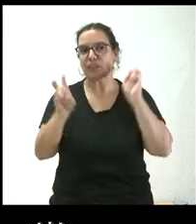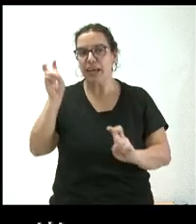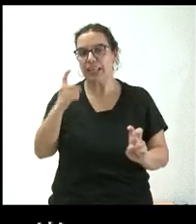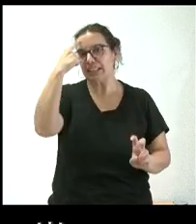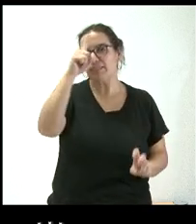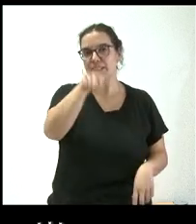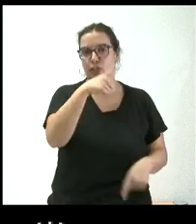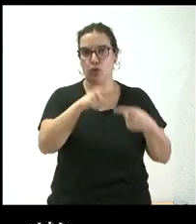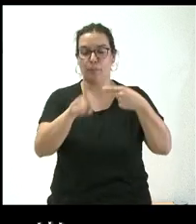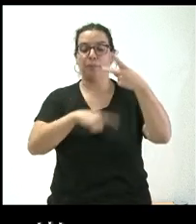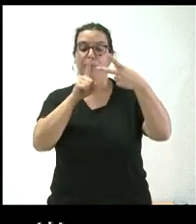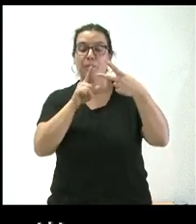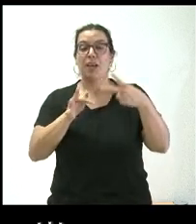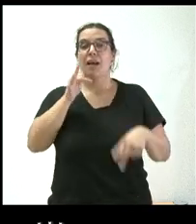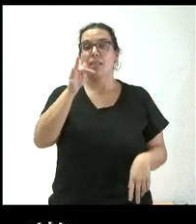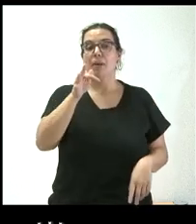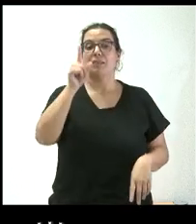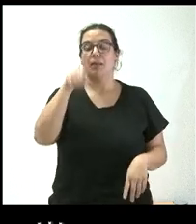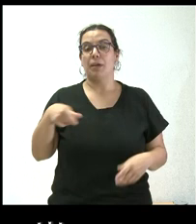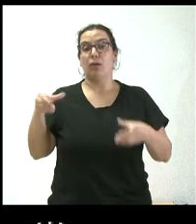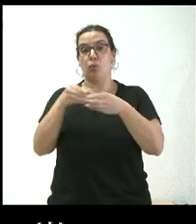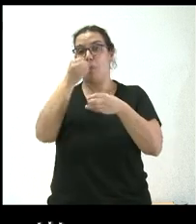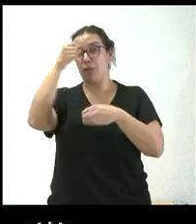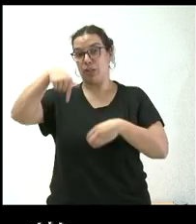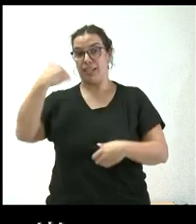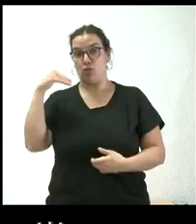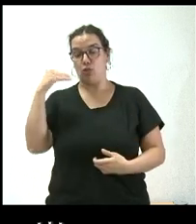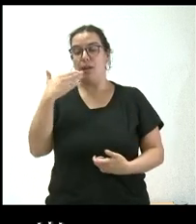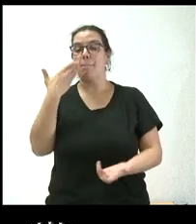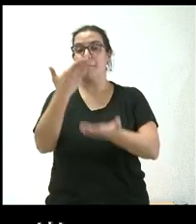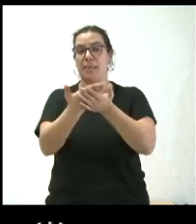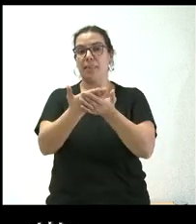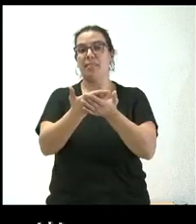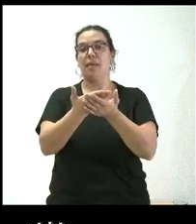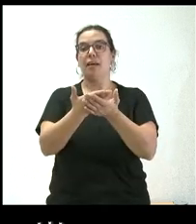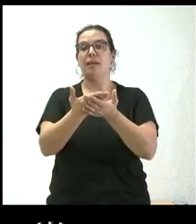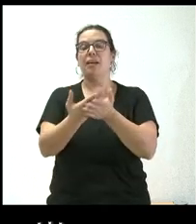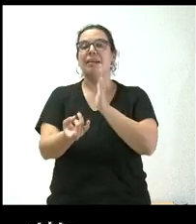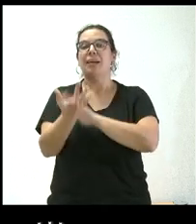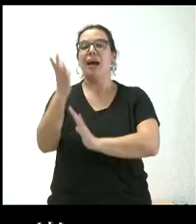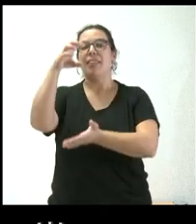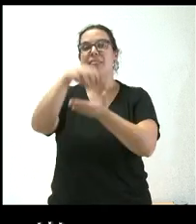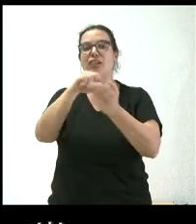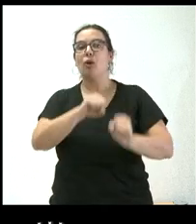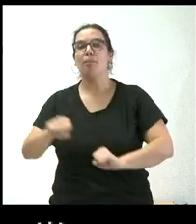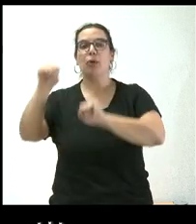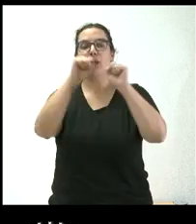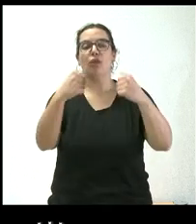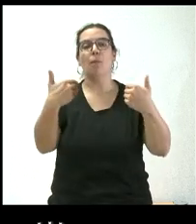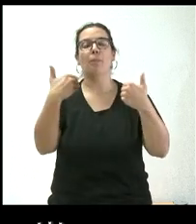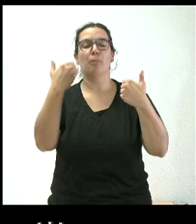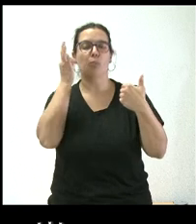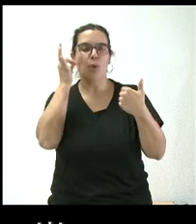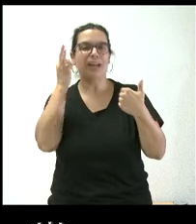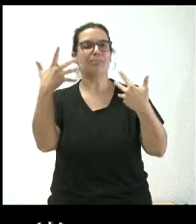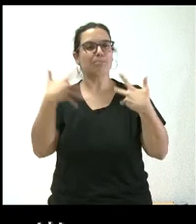a llegar además eloe de pedido hoy que que haya un centro de protección a las mujeres Víctimas de violencia de género en